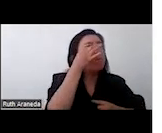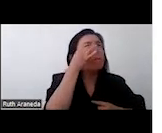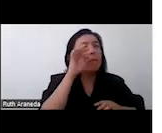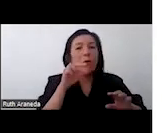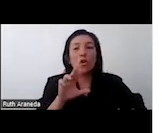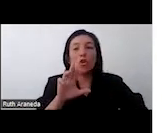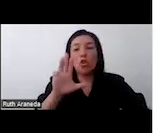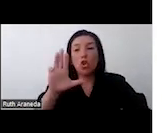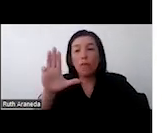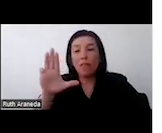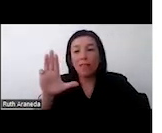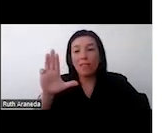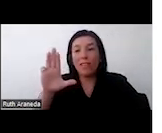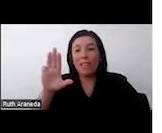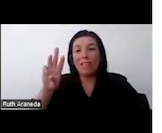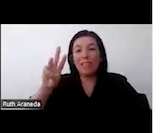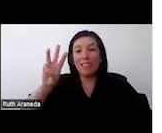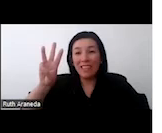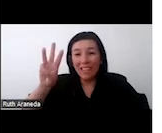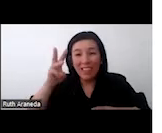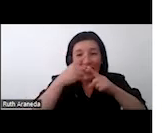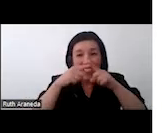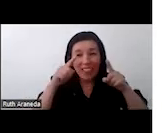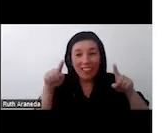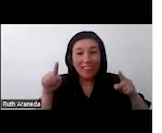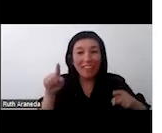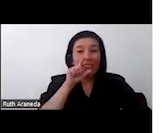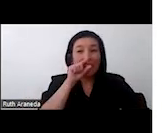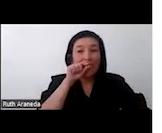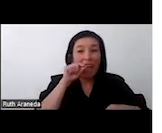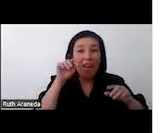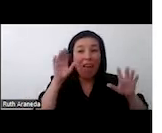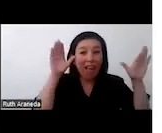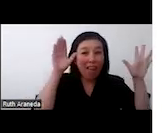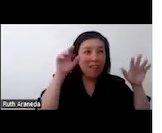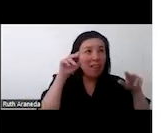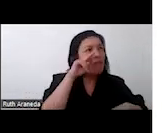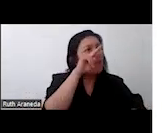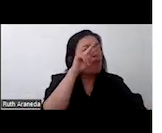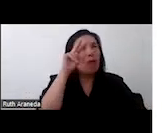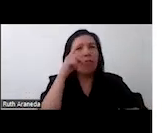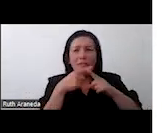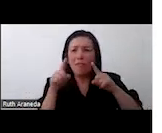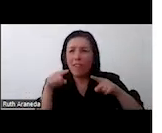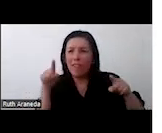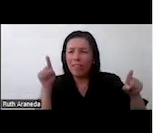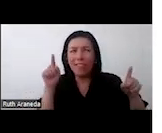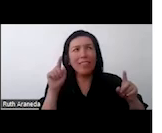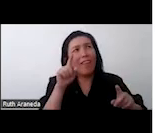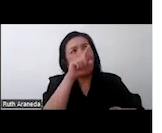especies distintas de aves. Esos fueron los primeros antecedentes y que nos llamó la atención la cantidad de distintas aves que existían dentro del